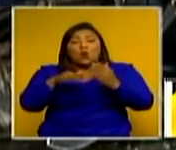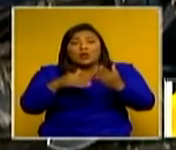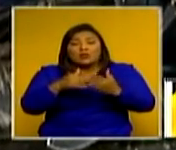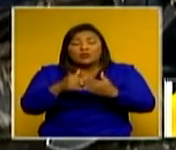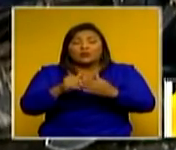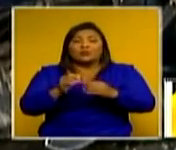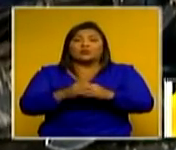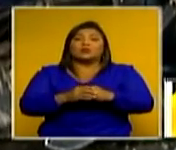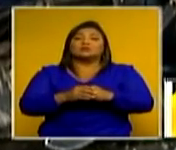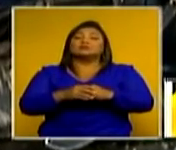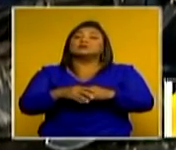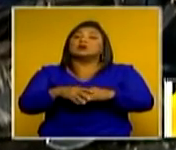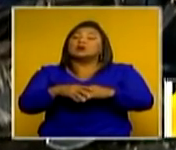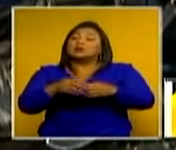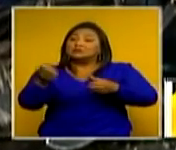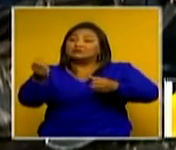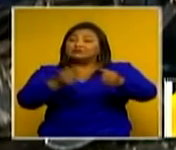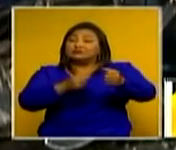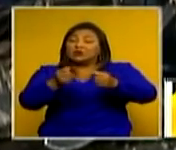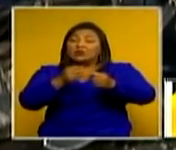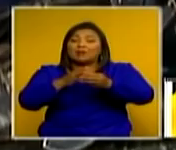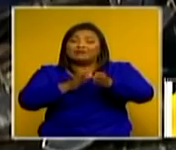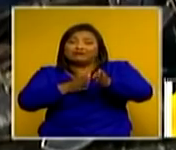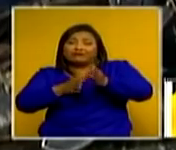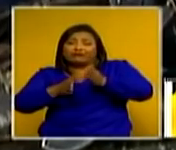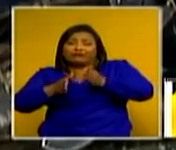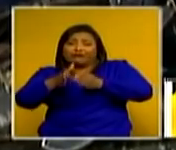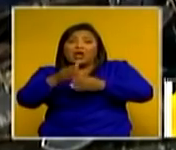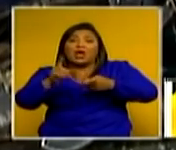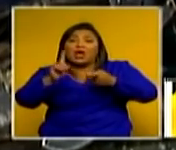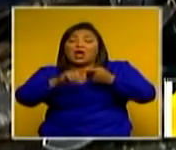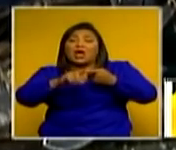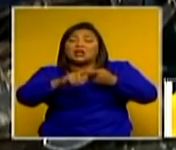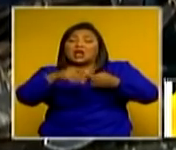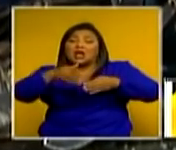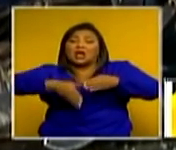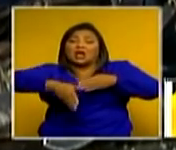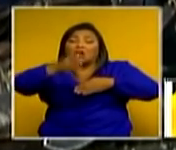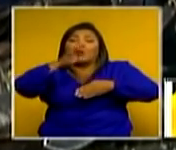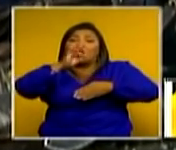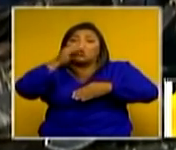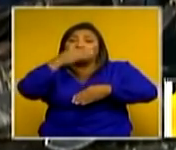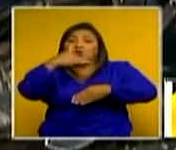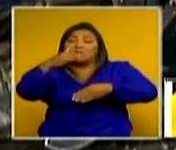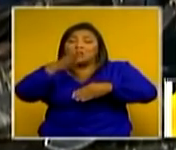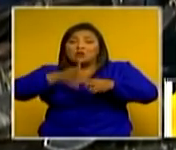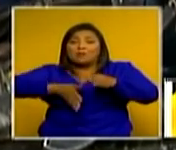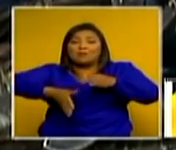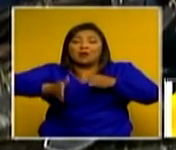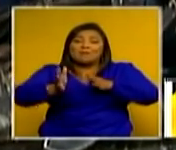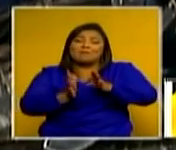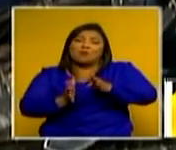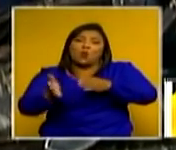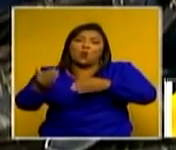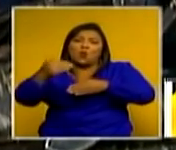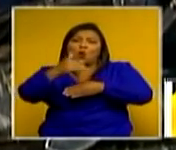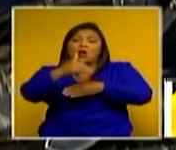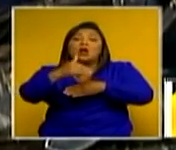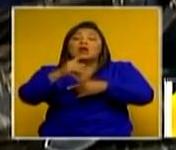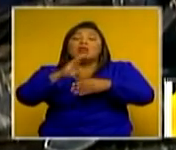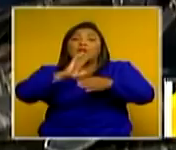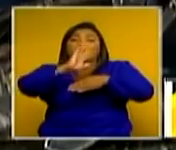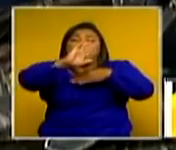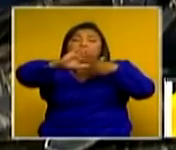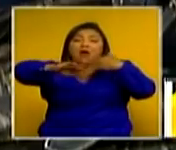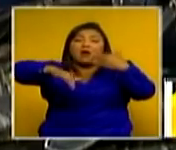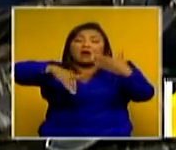vehículo trooper en rodaje libre avanza hasta el kilómetro ocho y medio y se produce el volcamiento luego el estrellamiento